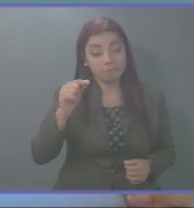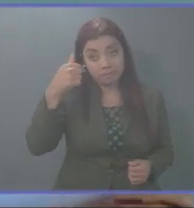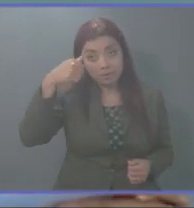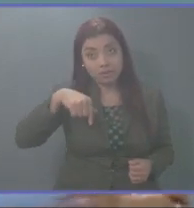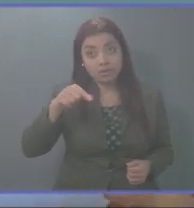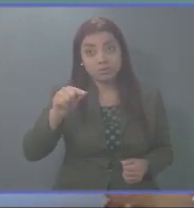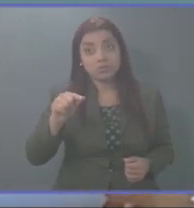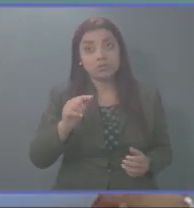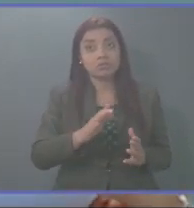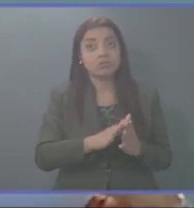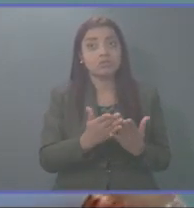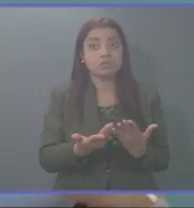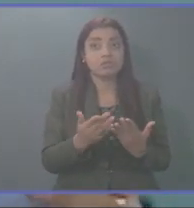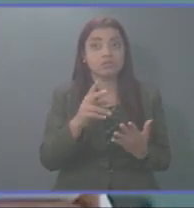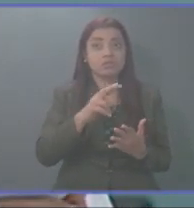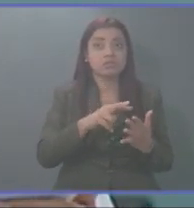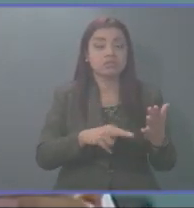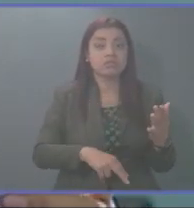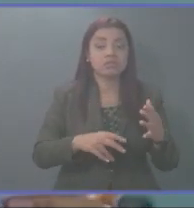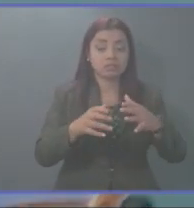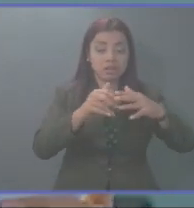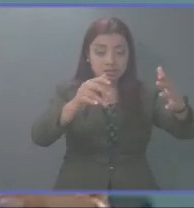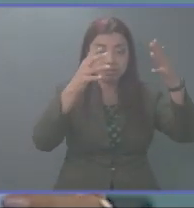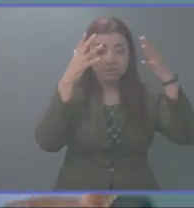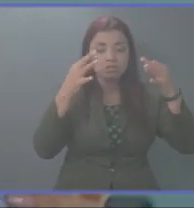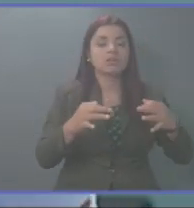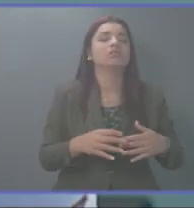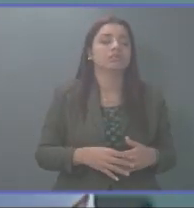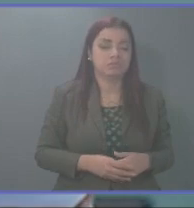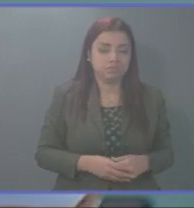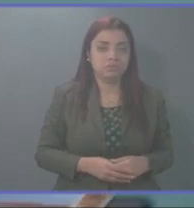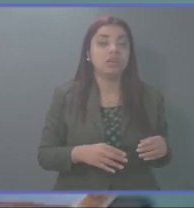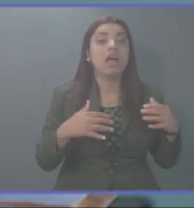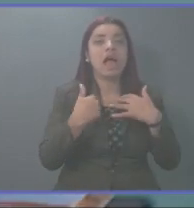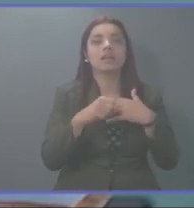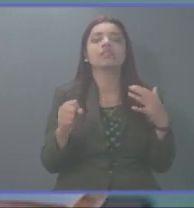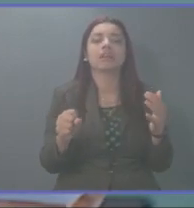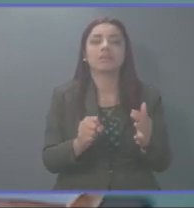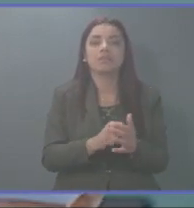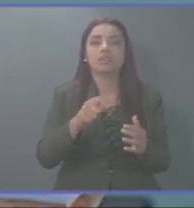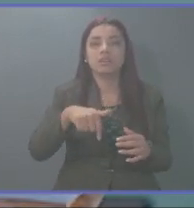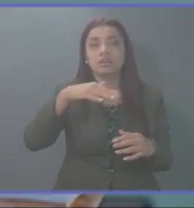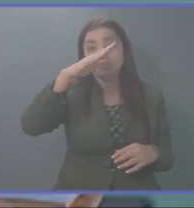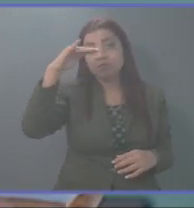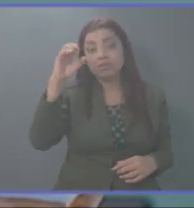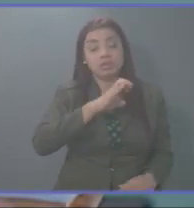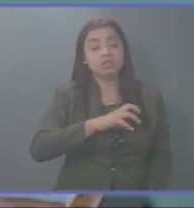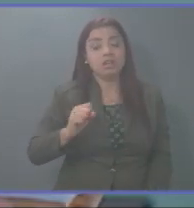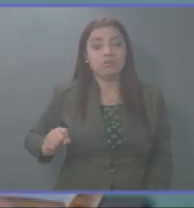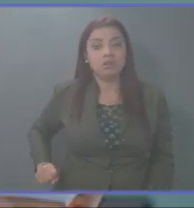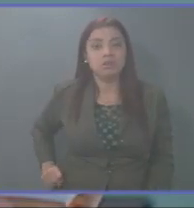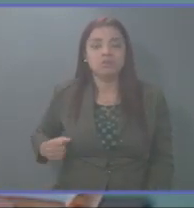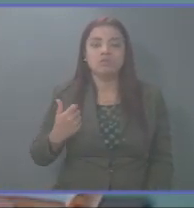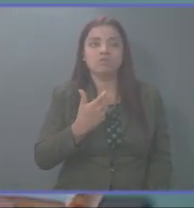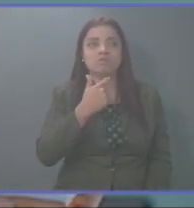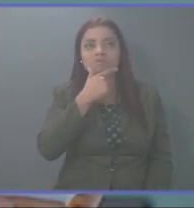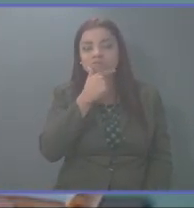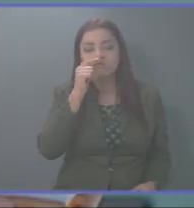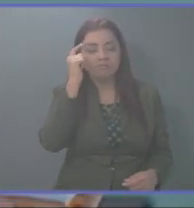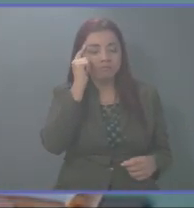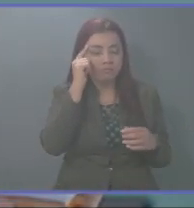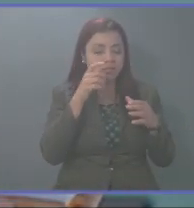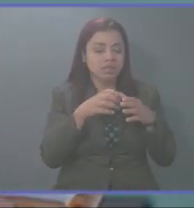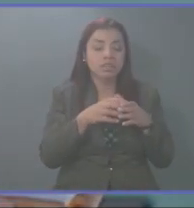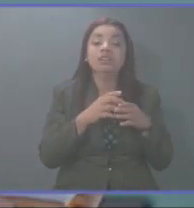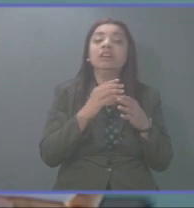aprobación continúo con la lectura del decreto. Decreto número, la Asamblea Legislativa de la República de El Salvador, considerando, Romano